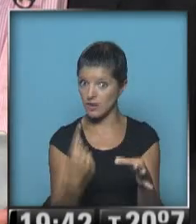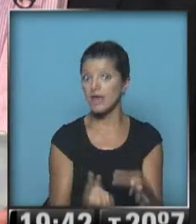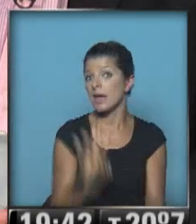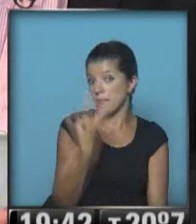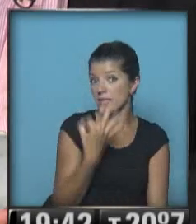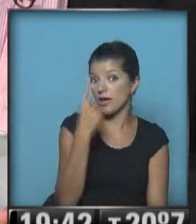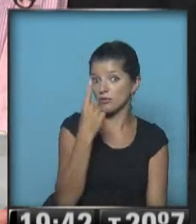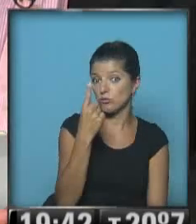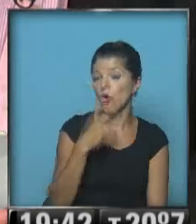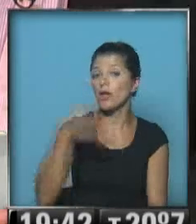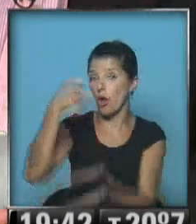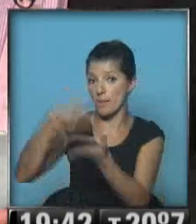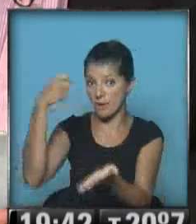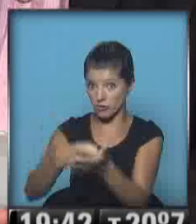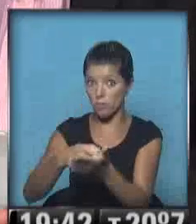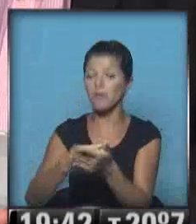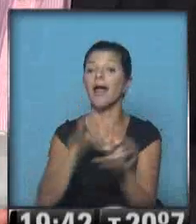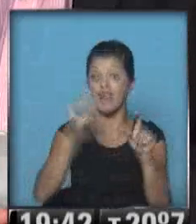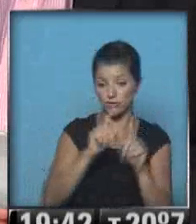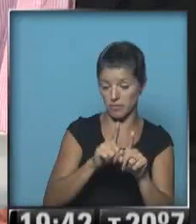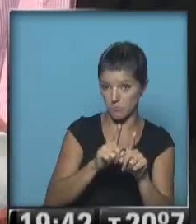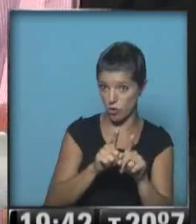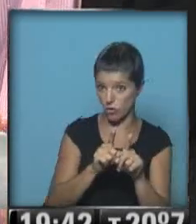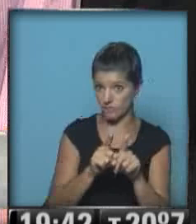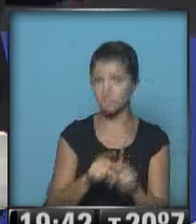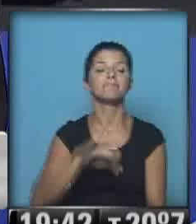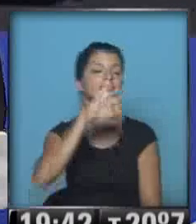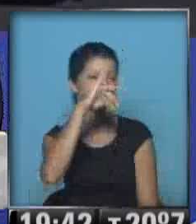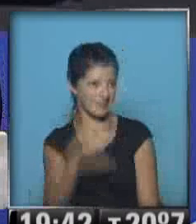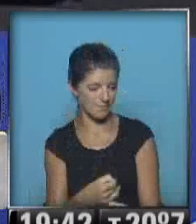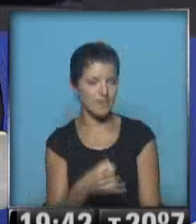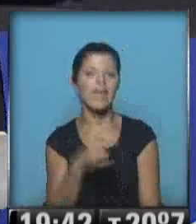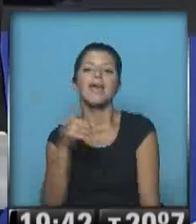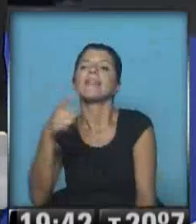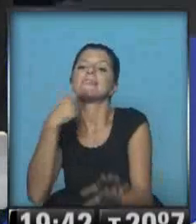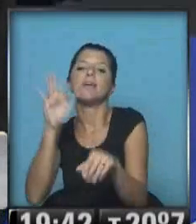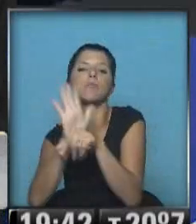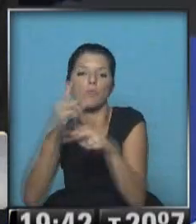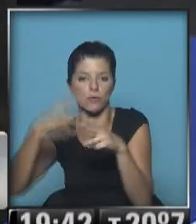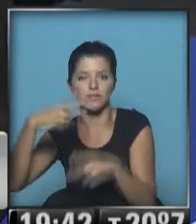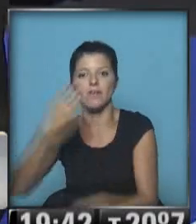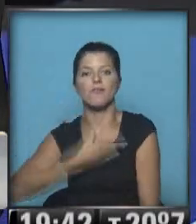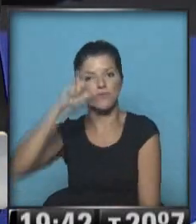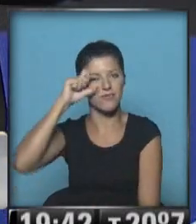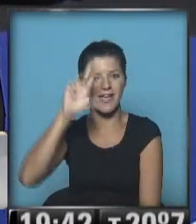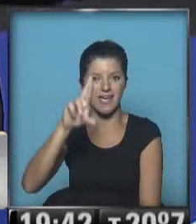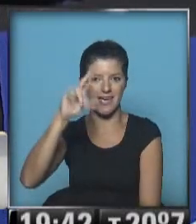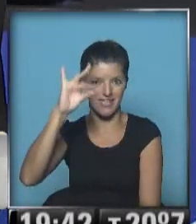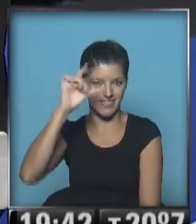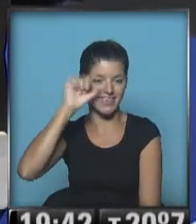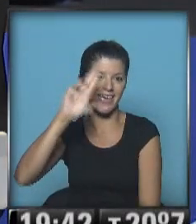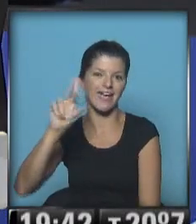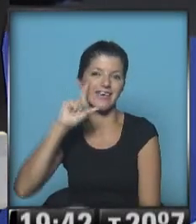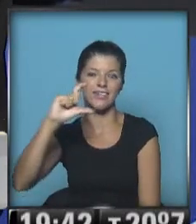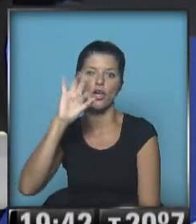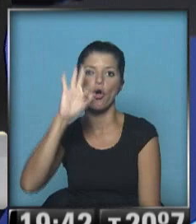los contratados para ser contra inteligencia en ese momento Así es se se hacía Llamar Federico Montes evidentemente no era el nombre Si